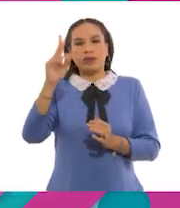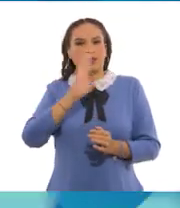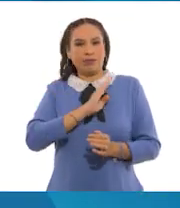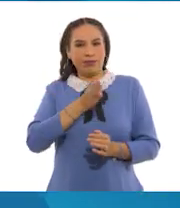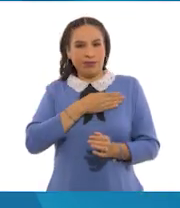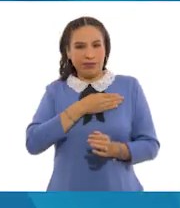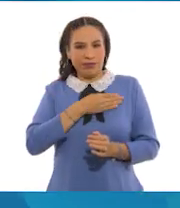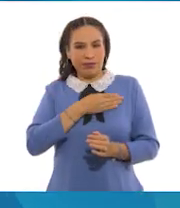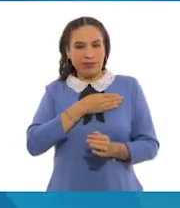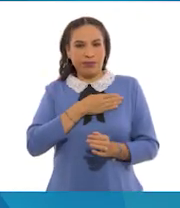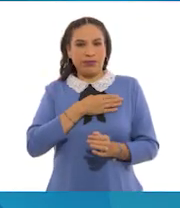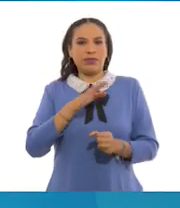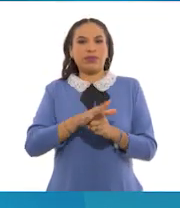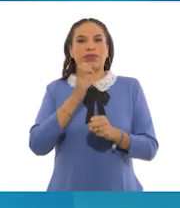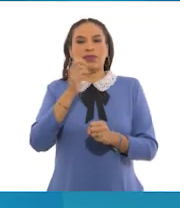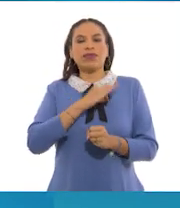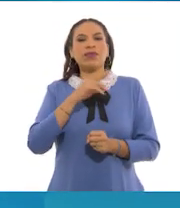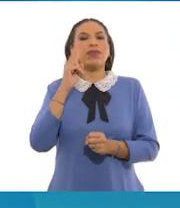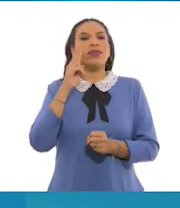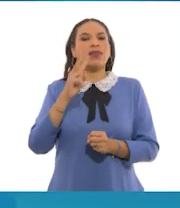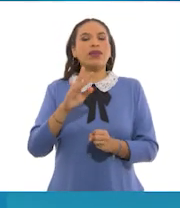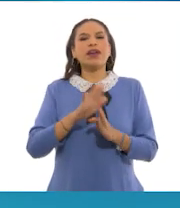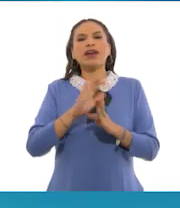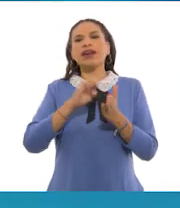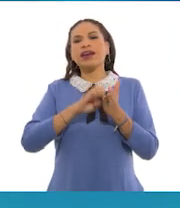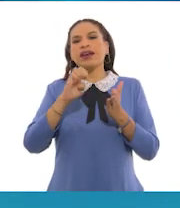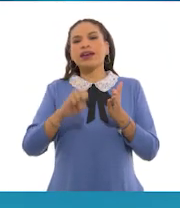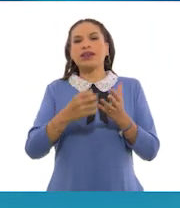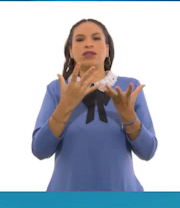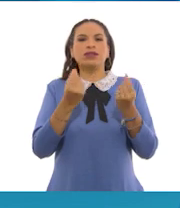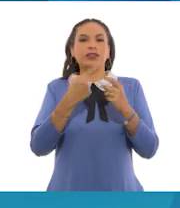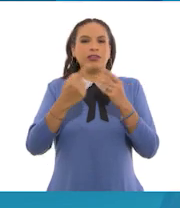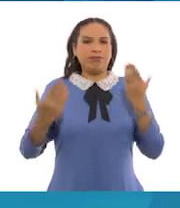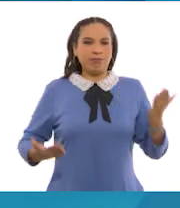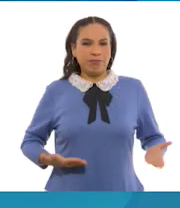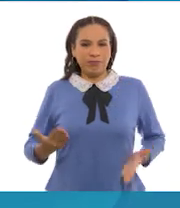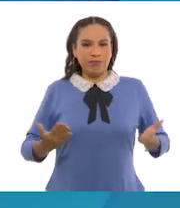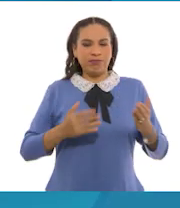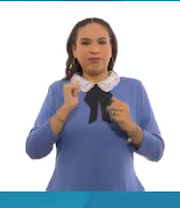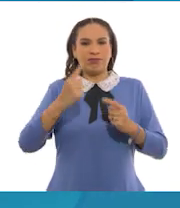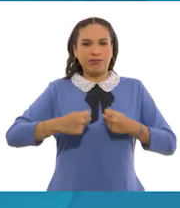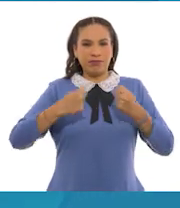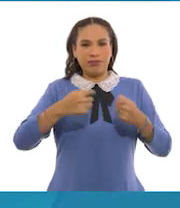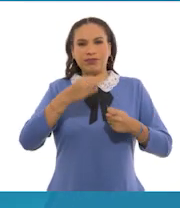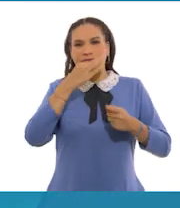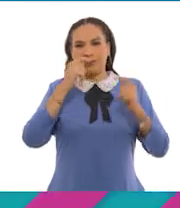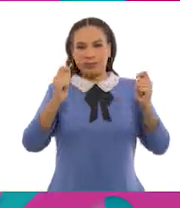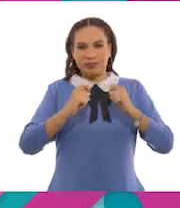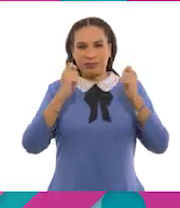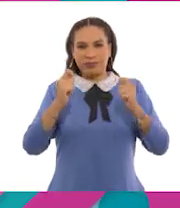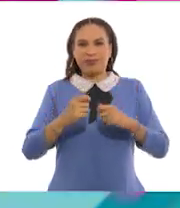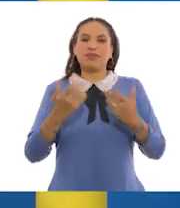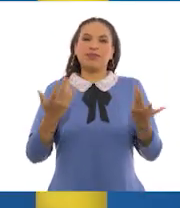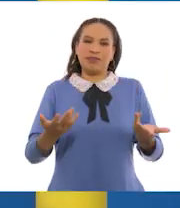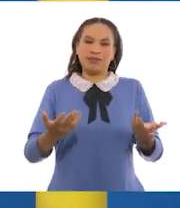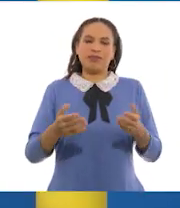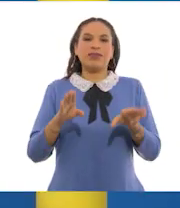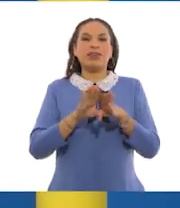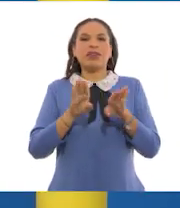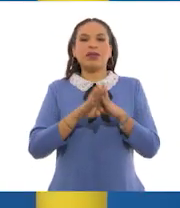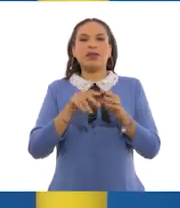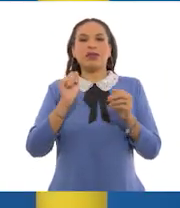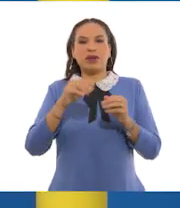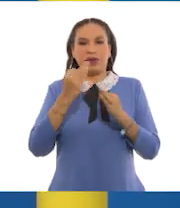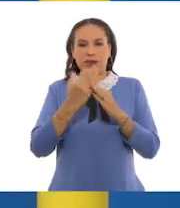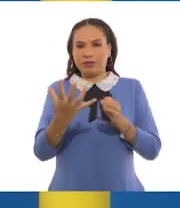españoles. Esto lo podemos ver, por ejemplo, en muchas danzas tradicionales y en festejos. Ah, como la máscara